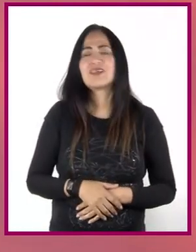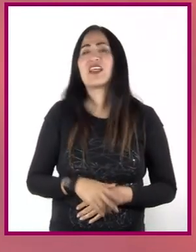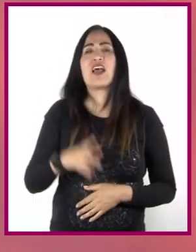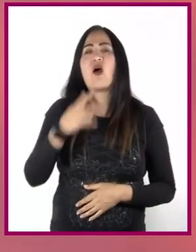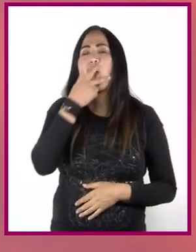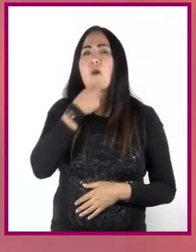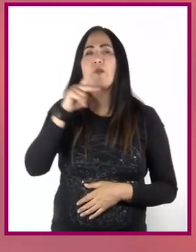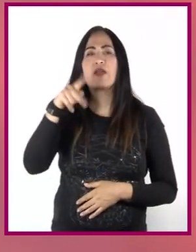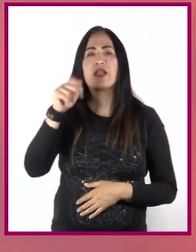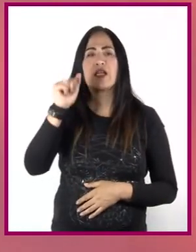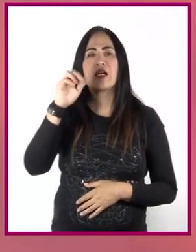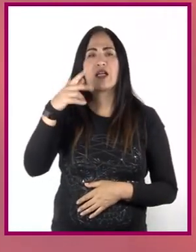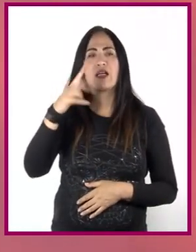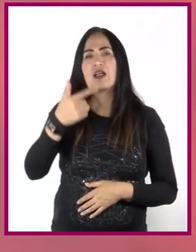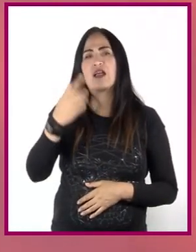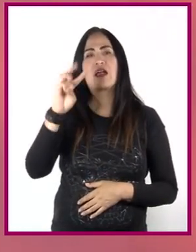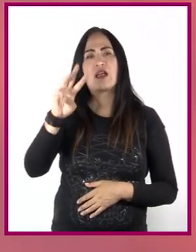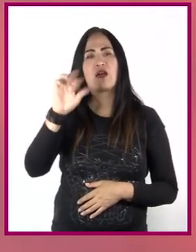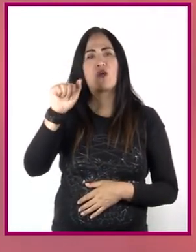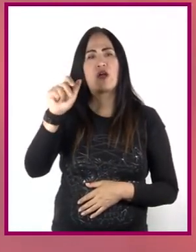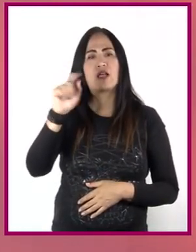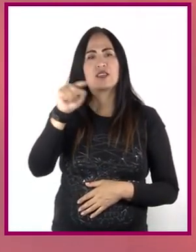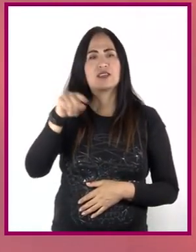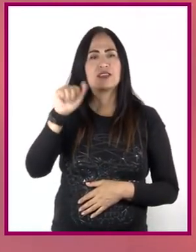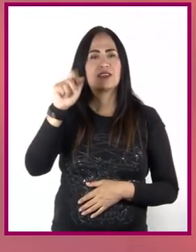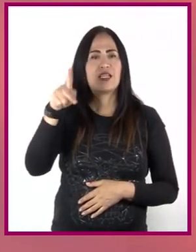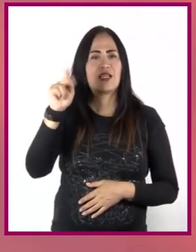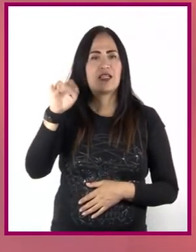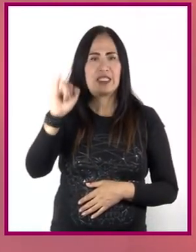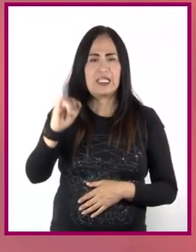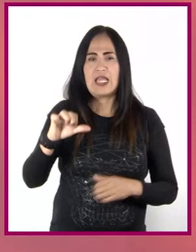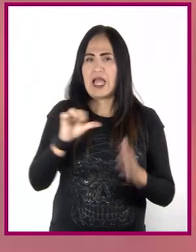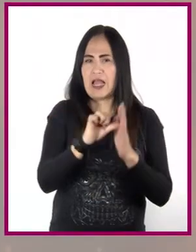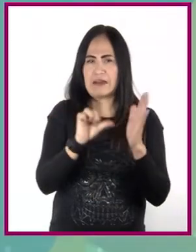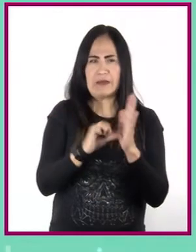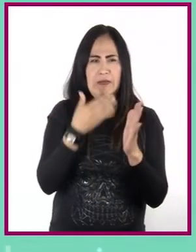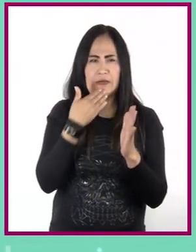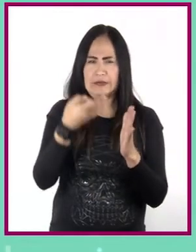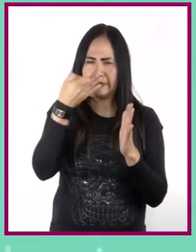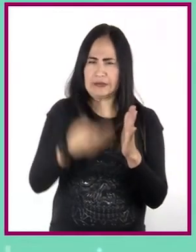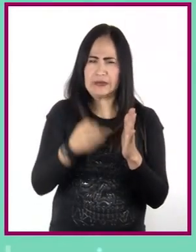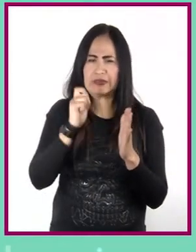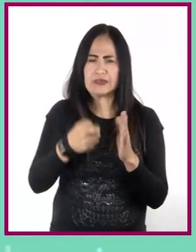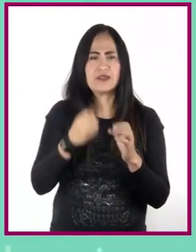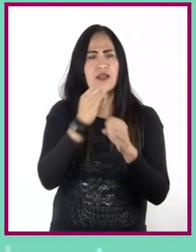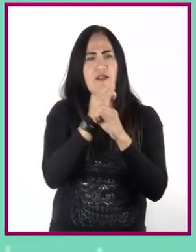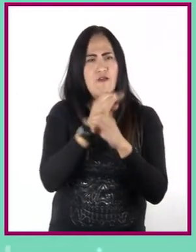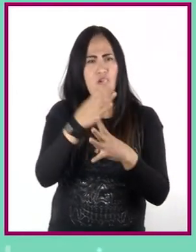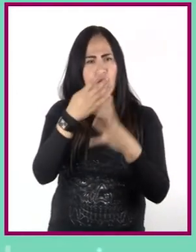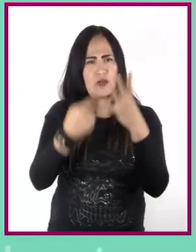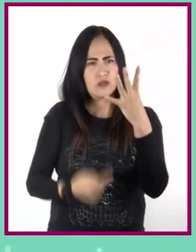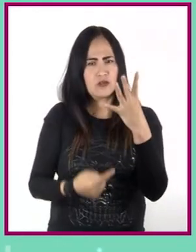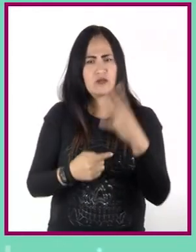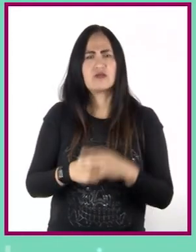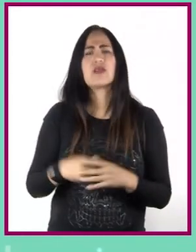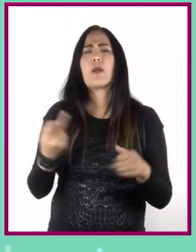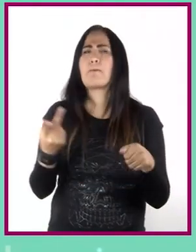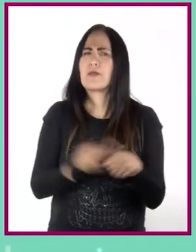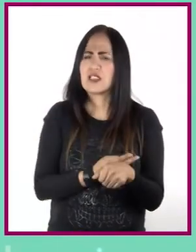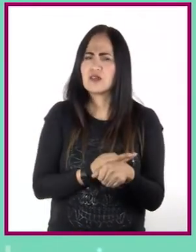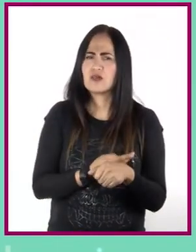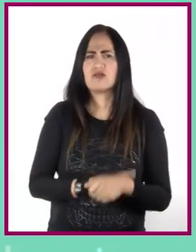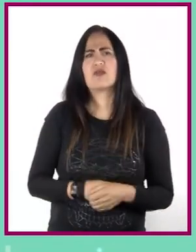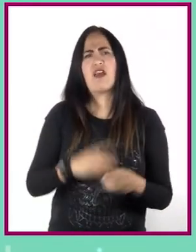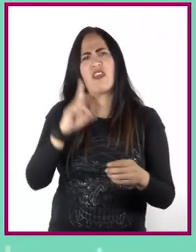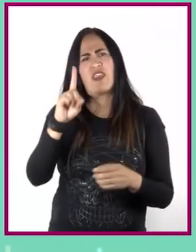Kawasaki, estratega de contenidos, un buen artículo debe cumplir las siguientes funciones. Información. ¿Qué ha pasado? ¿Cuáles